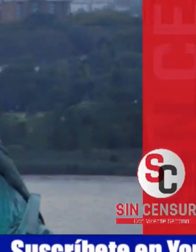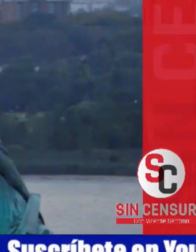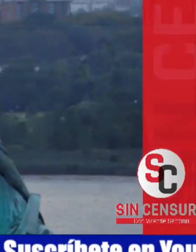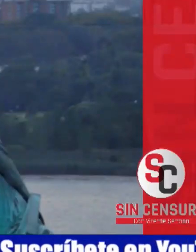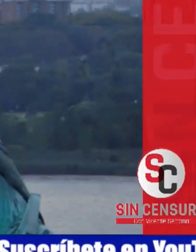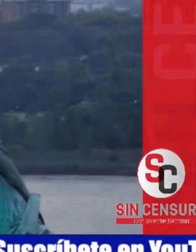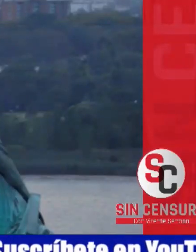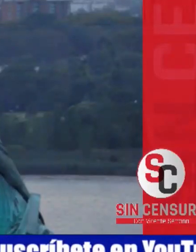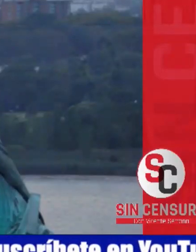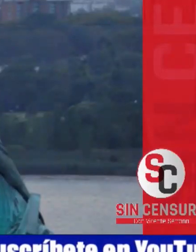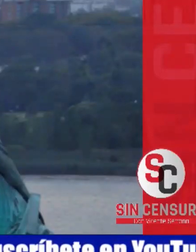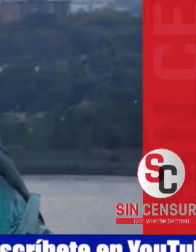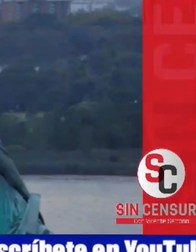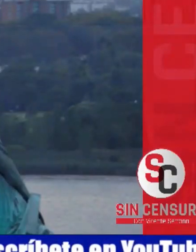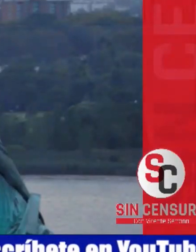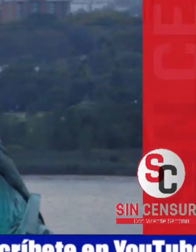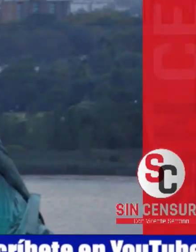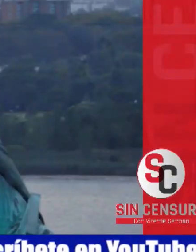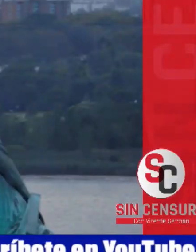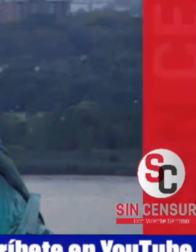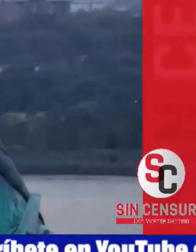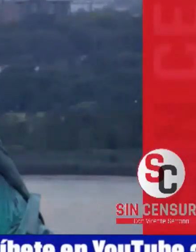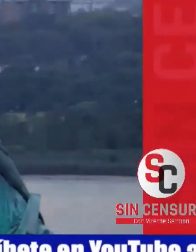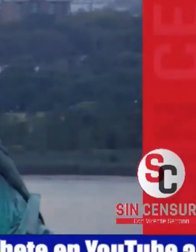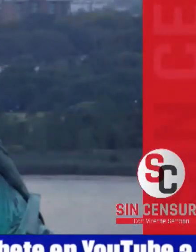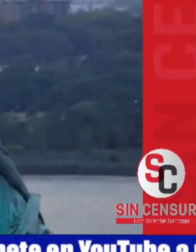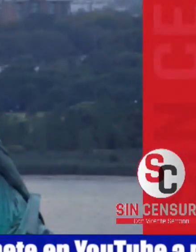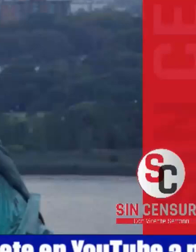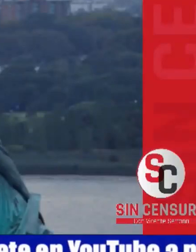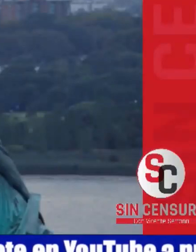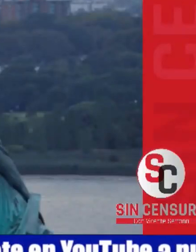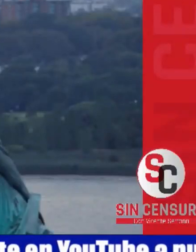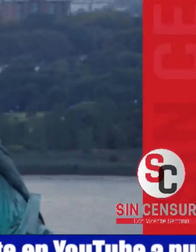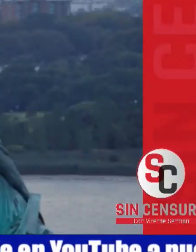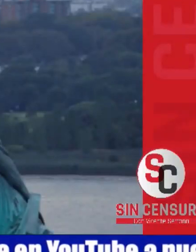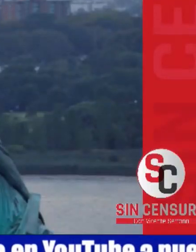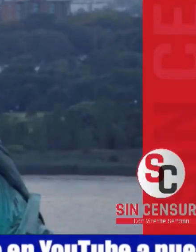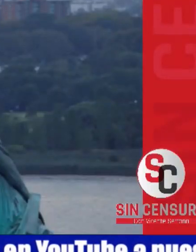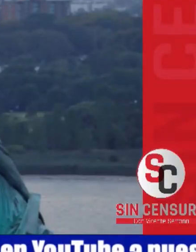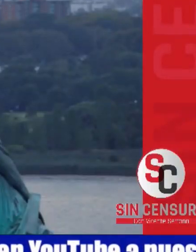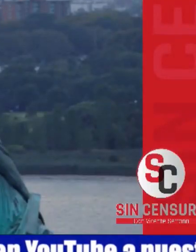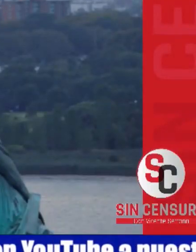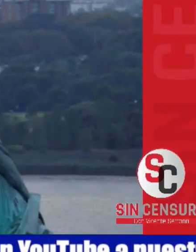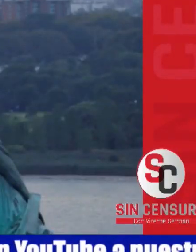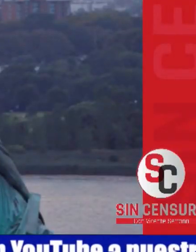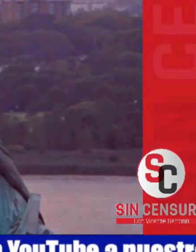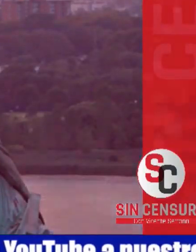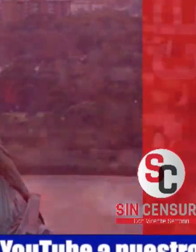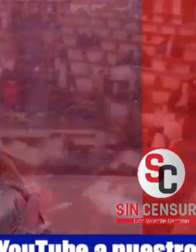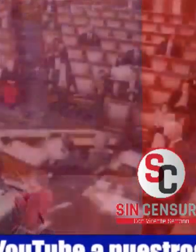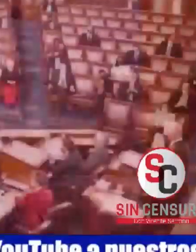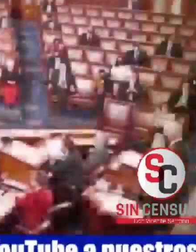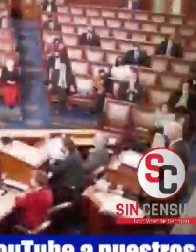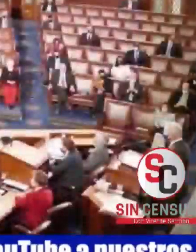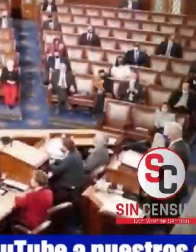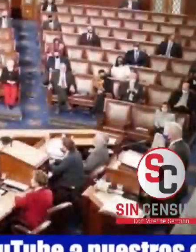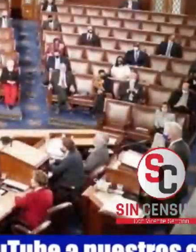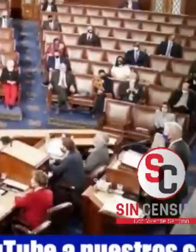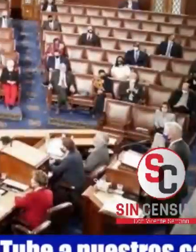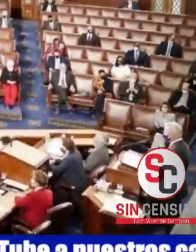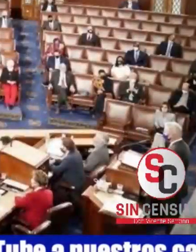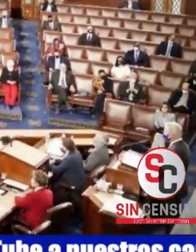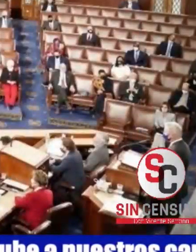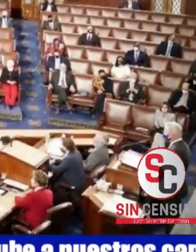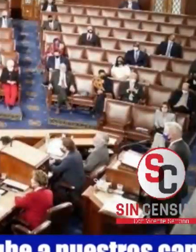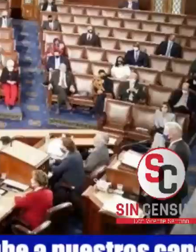país libre si meten a Assange a la cárcel. Entonces, pues todas estas cosas pues se notan en la acción que